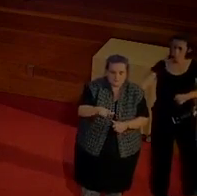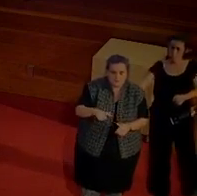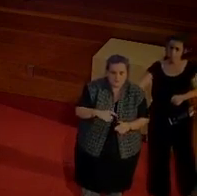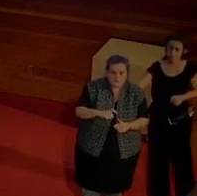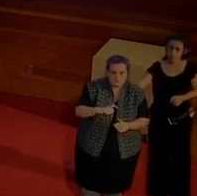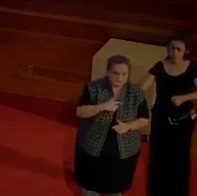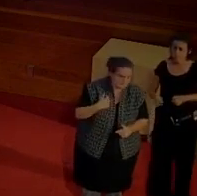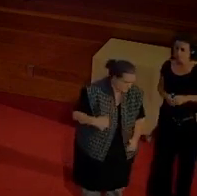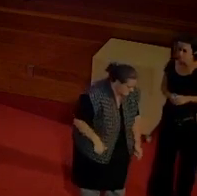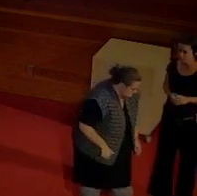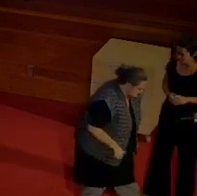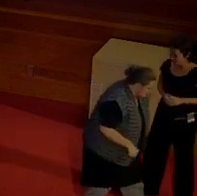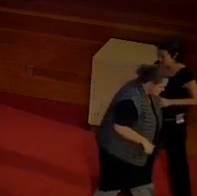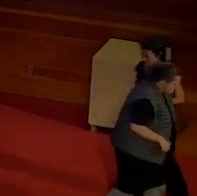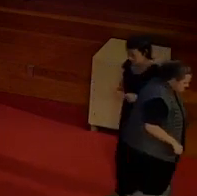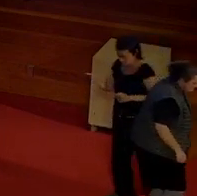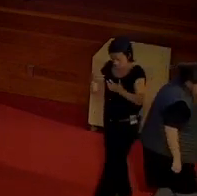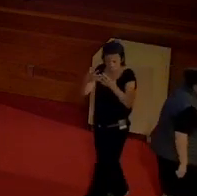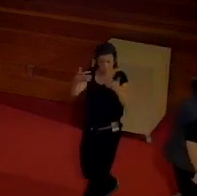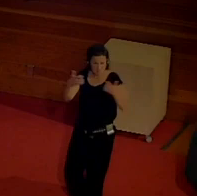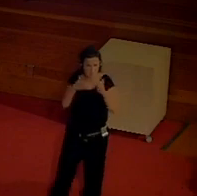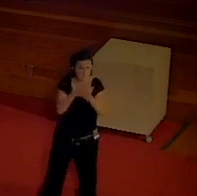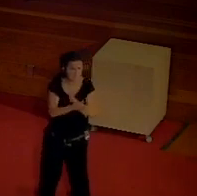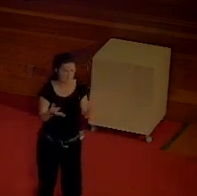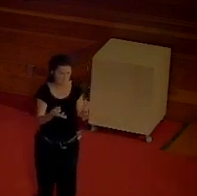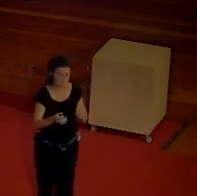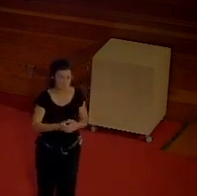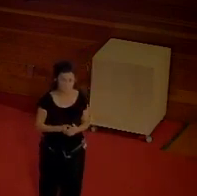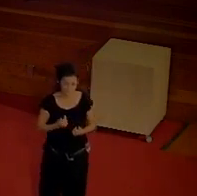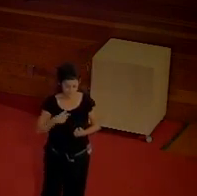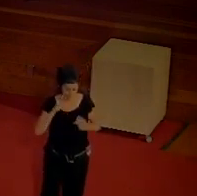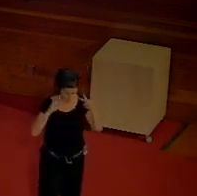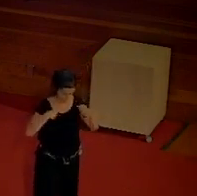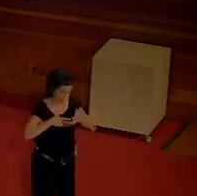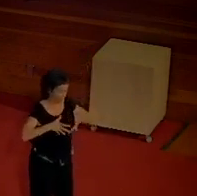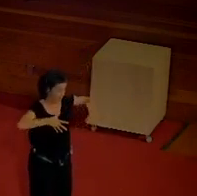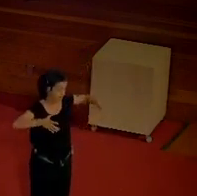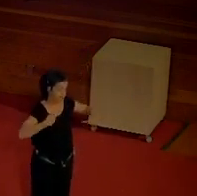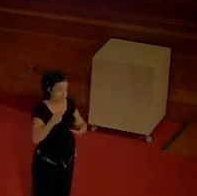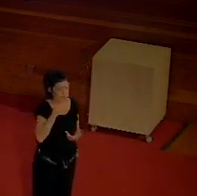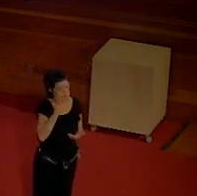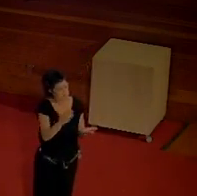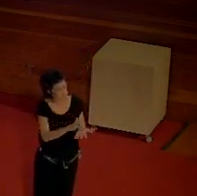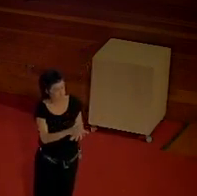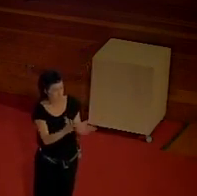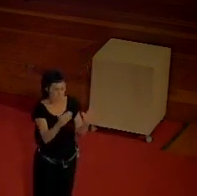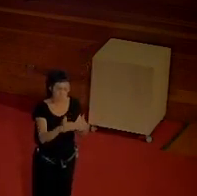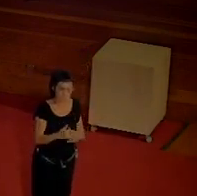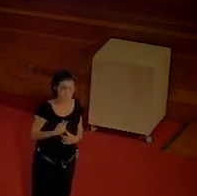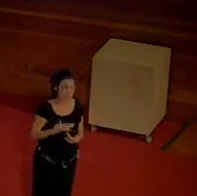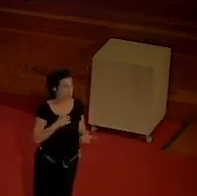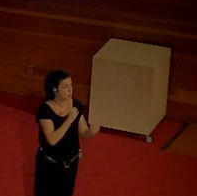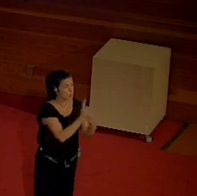fundamental Qué significa eso no Mirad soy así de grande pero no me tengáis miedo Es que soy así de grande pero no voy contra